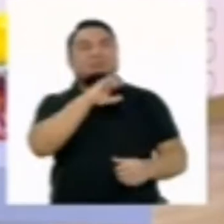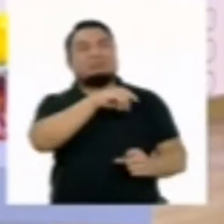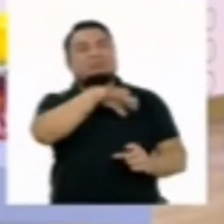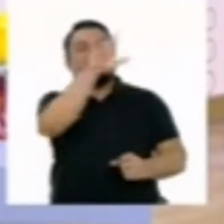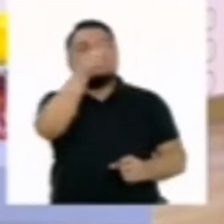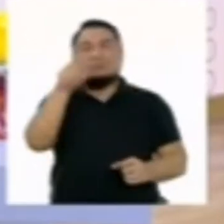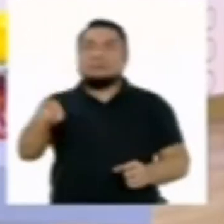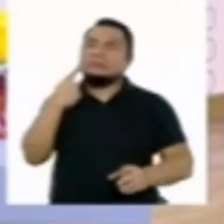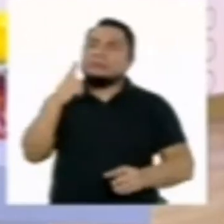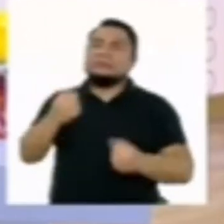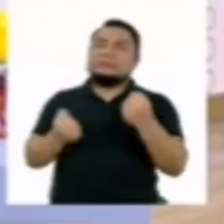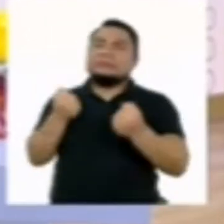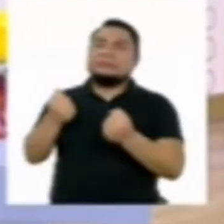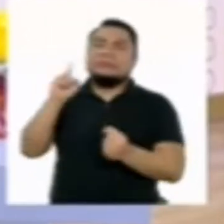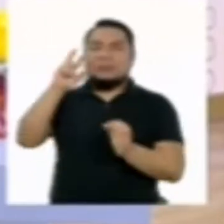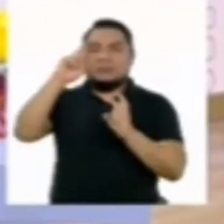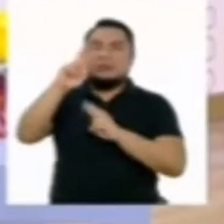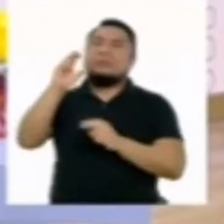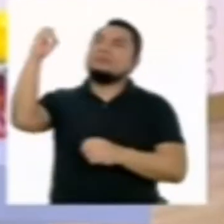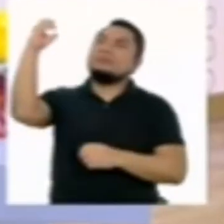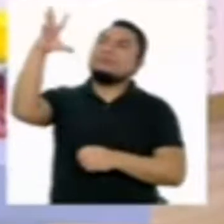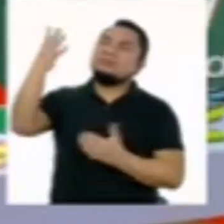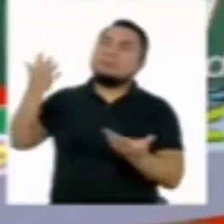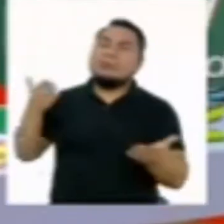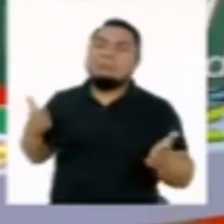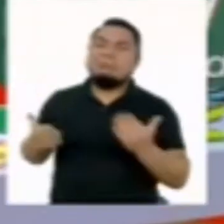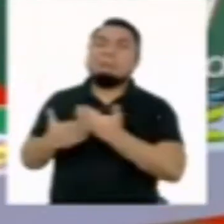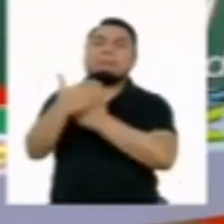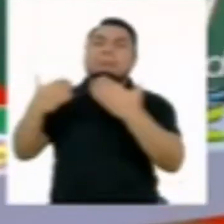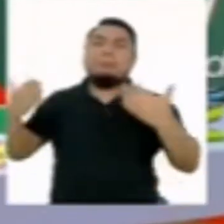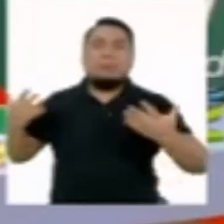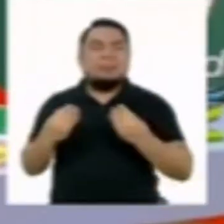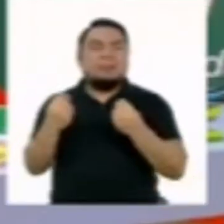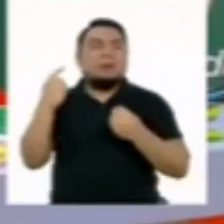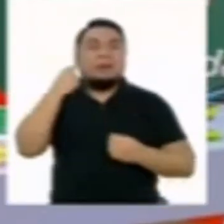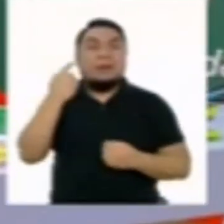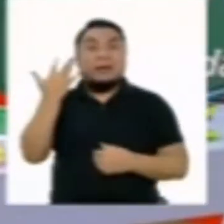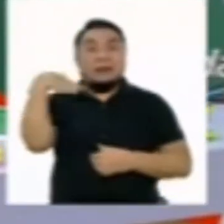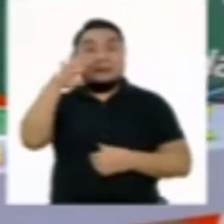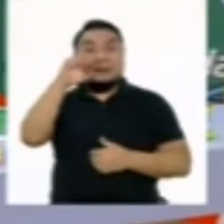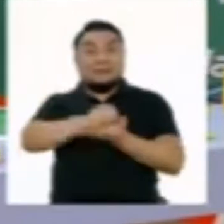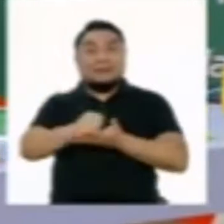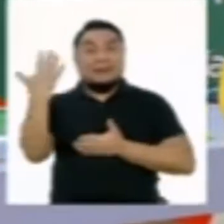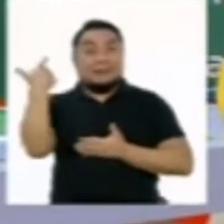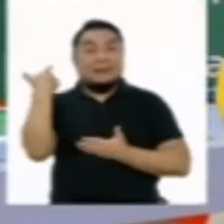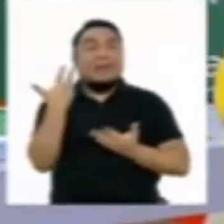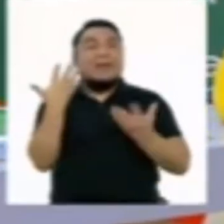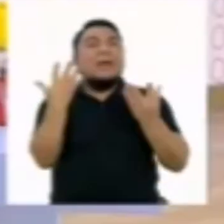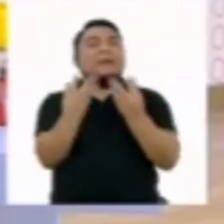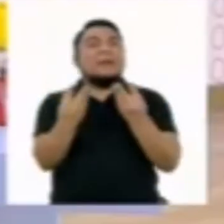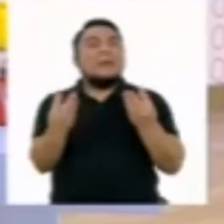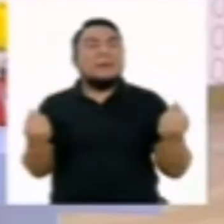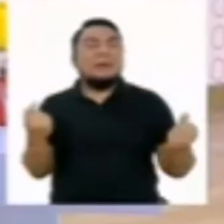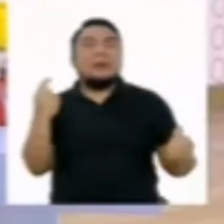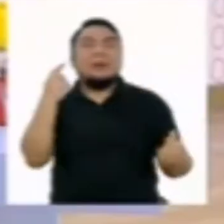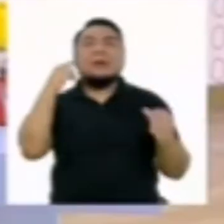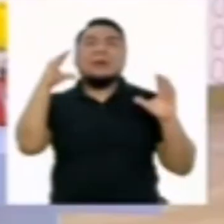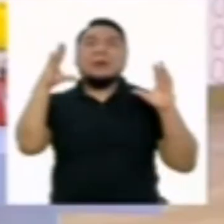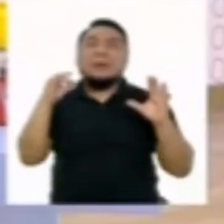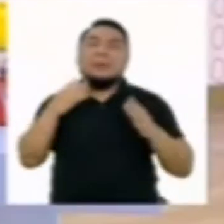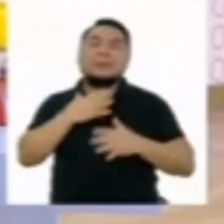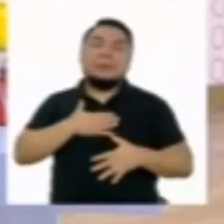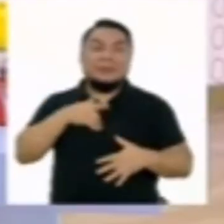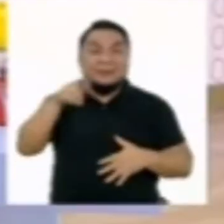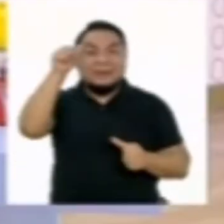peatones y vehículos que no respetan las señales de tránsito. Hace 4 meses la situación era otra. ¿Recuerdan